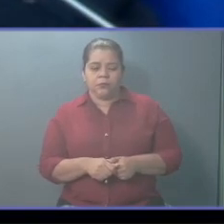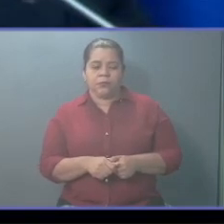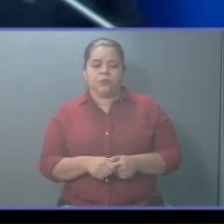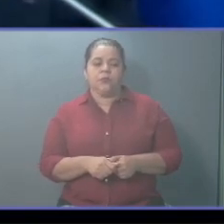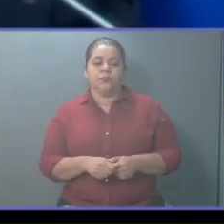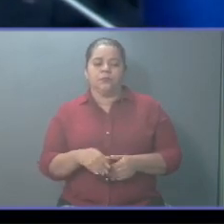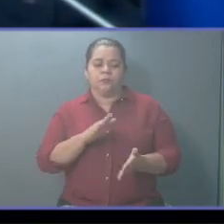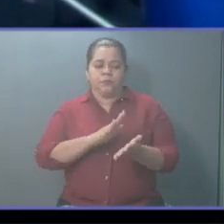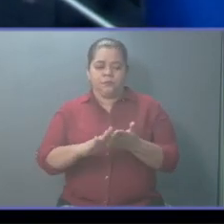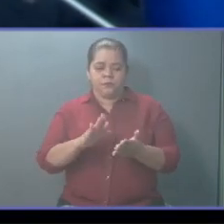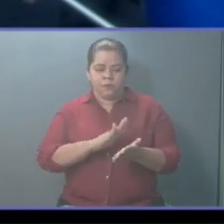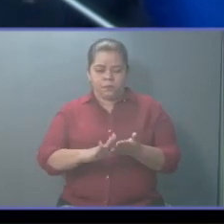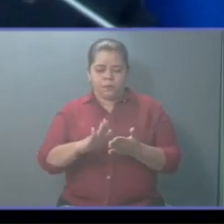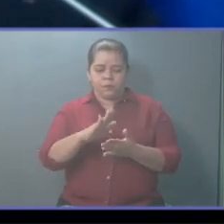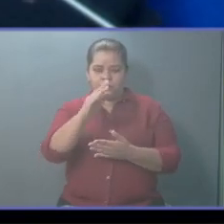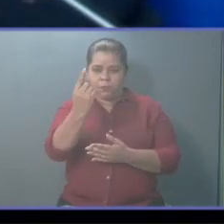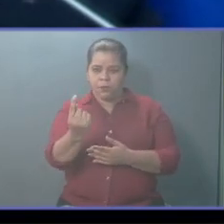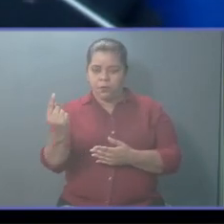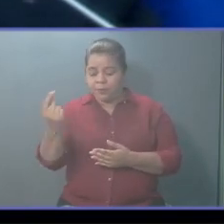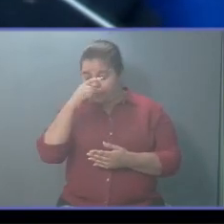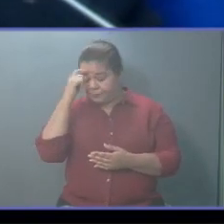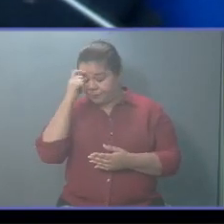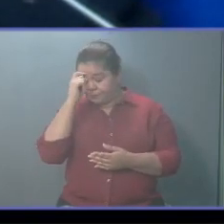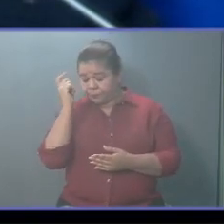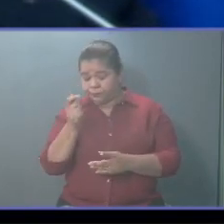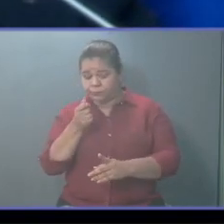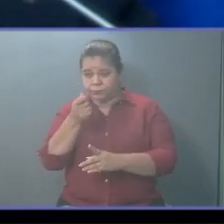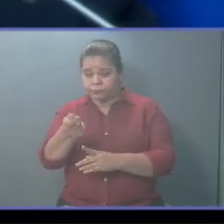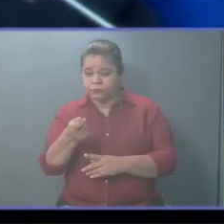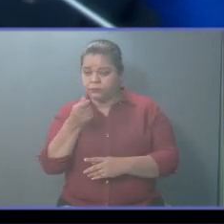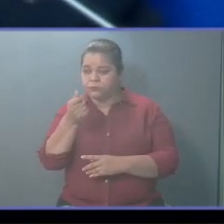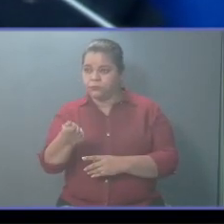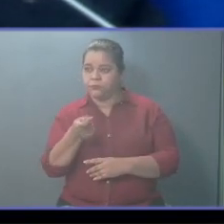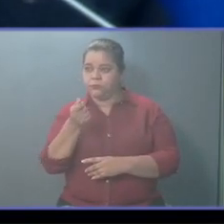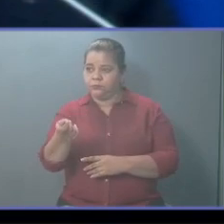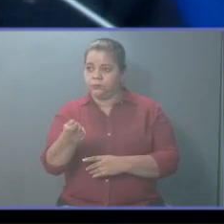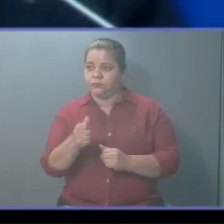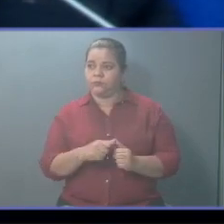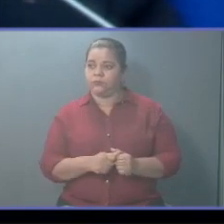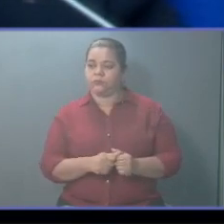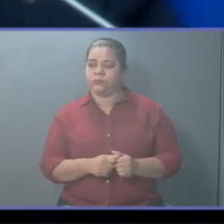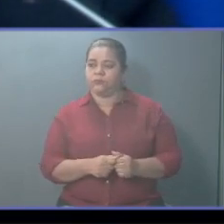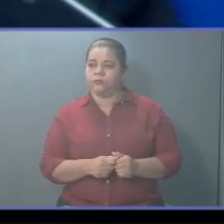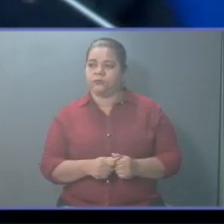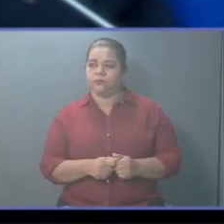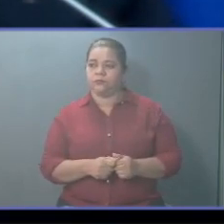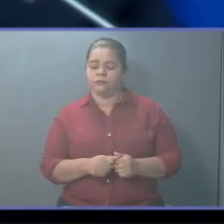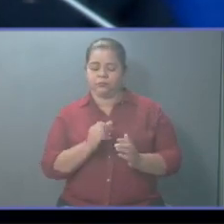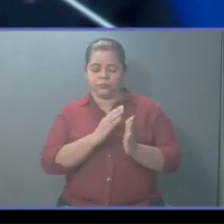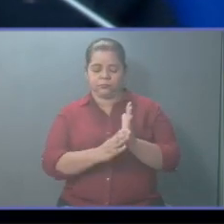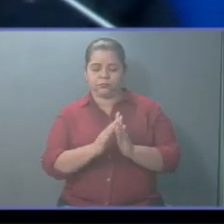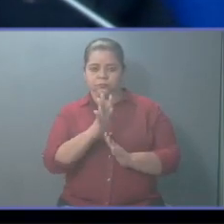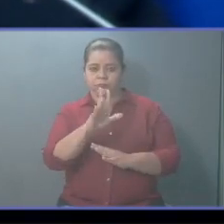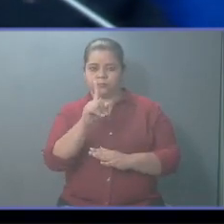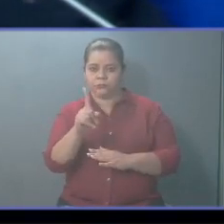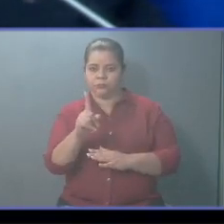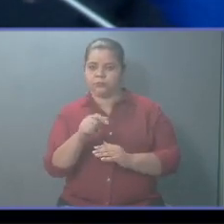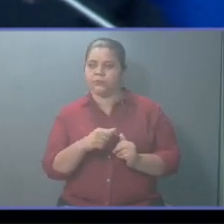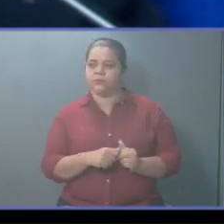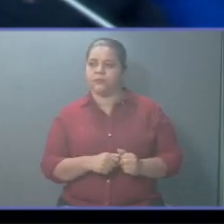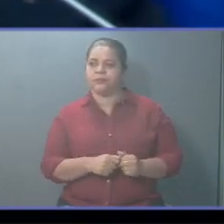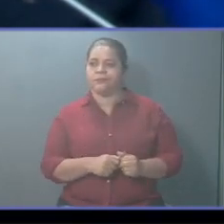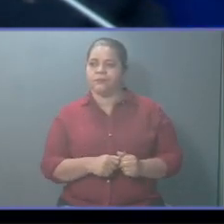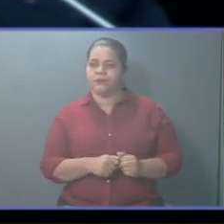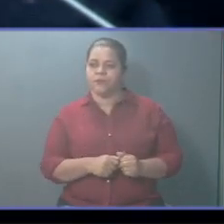reforzar el pago de planillas, en otras palabras, a reforzar la parte de la partida del 51 por la caída de los fondos.